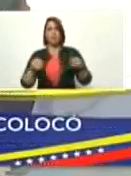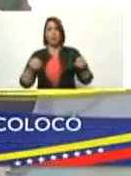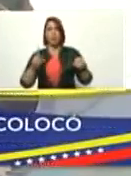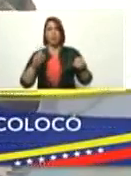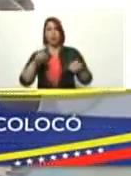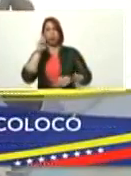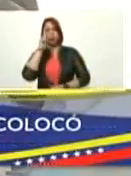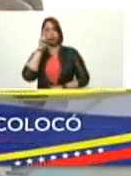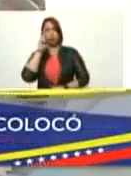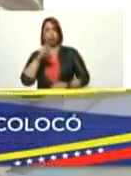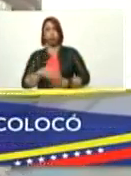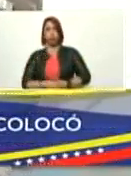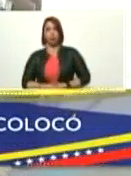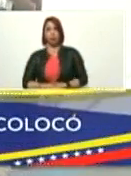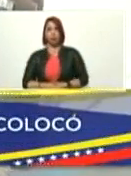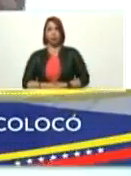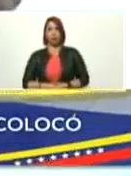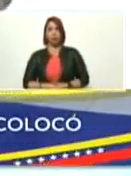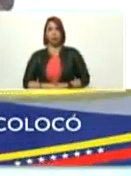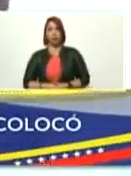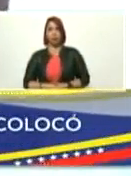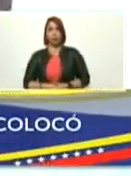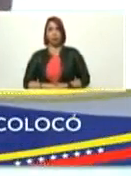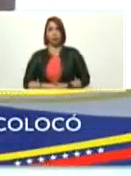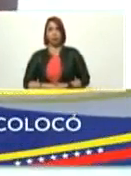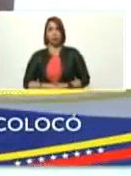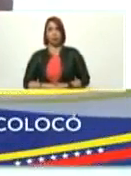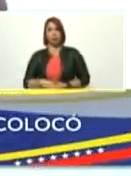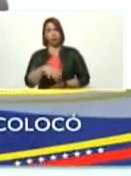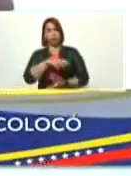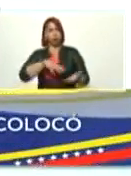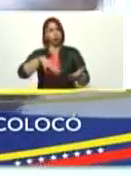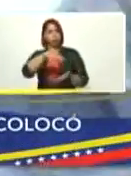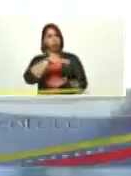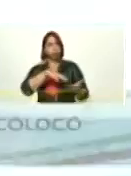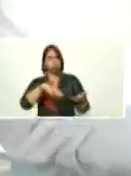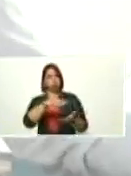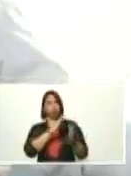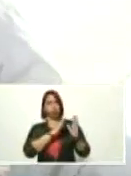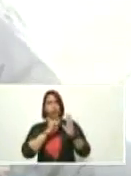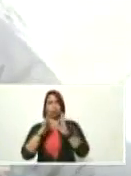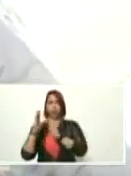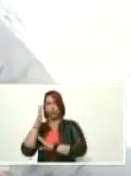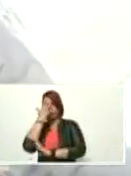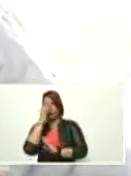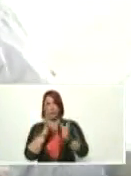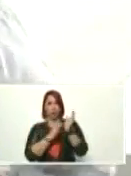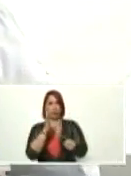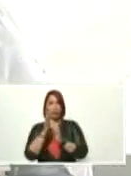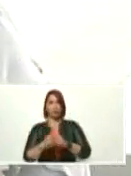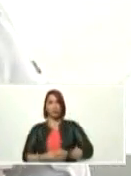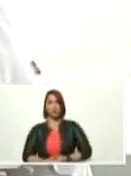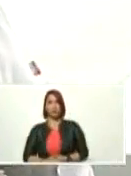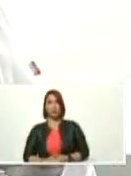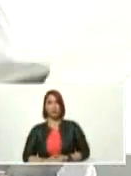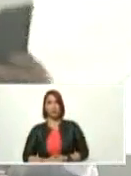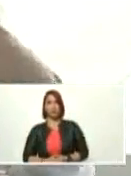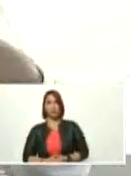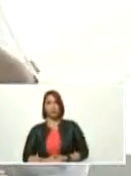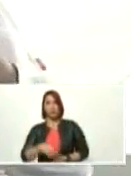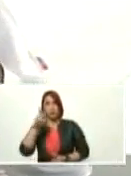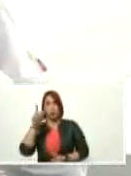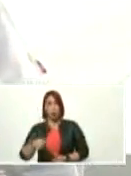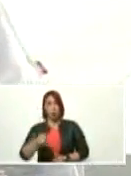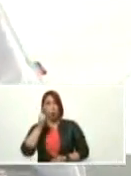profesora Marrufo, mira, Tierra Firme. El Caracazo, colección febreros y abriles. De Humberto